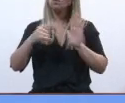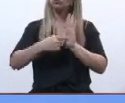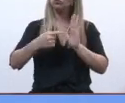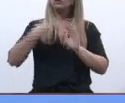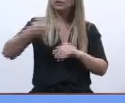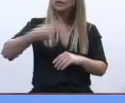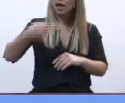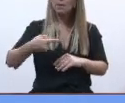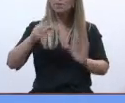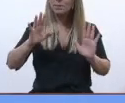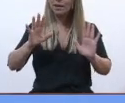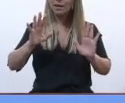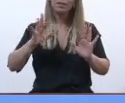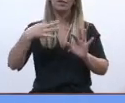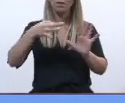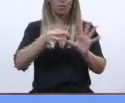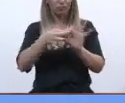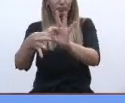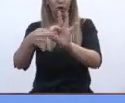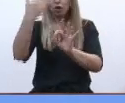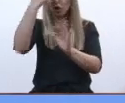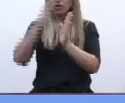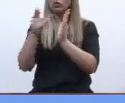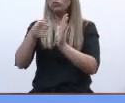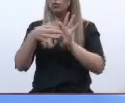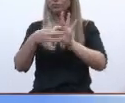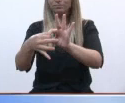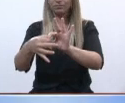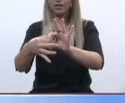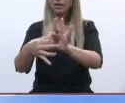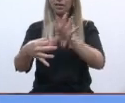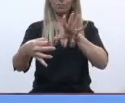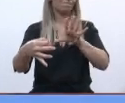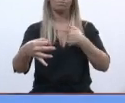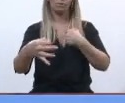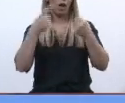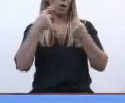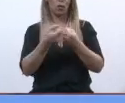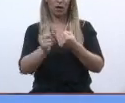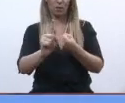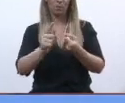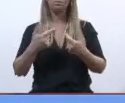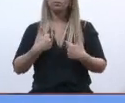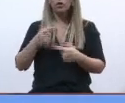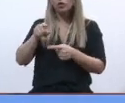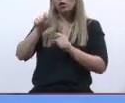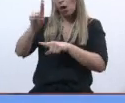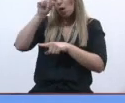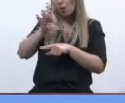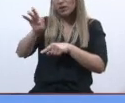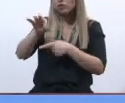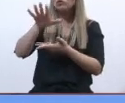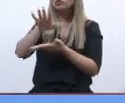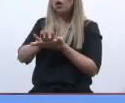siempre que no se desligue de la Constitución. Preguntado respecto a su opinión acerca de la